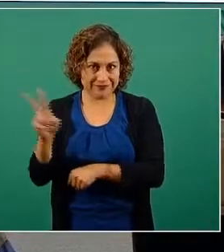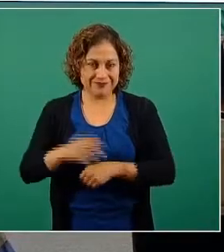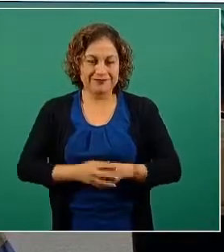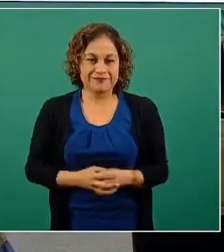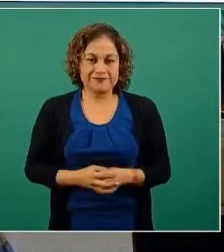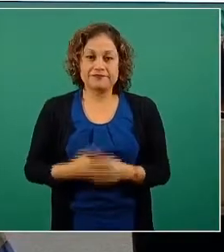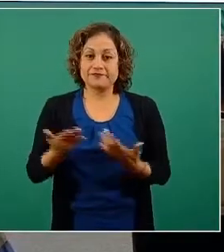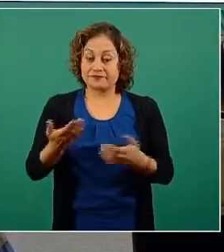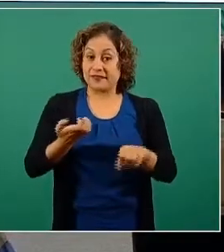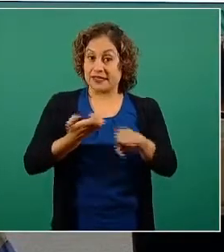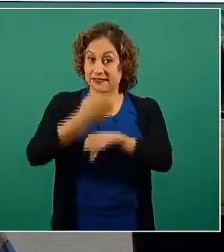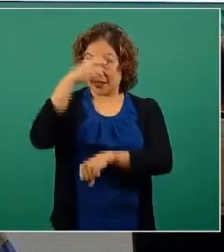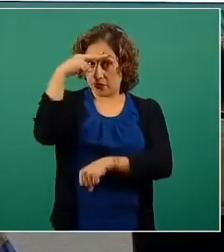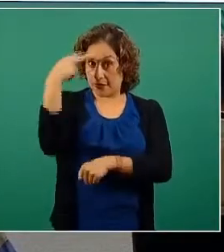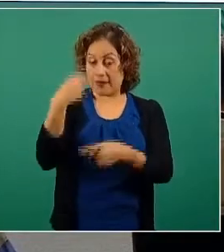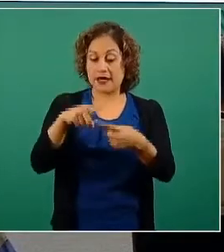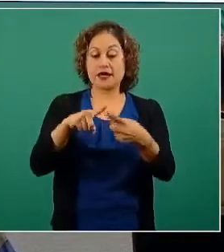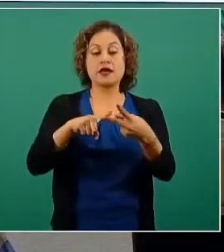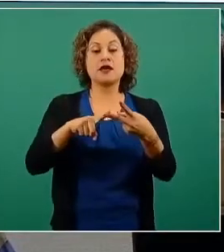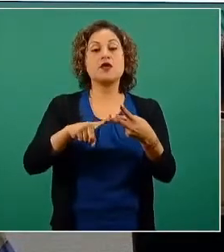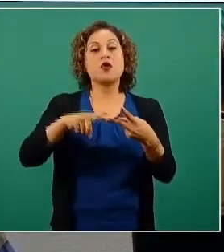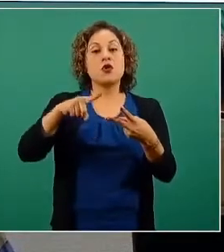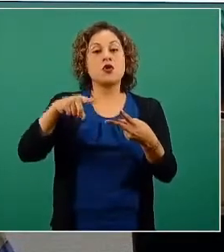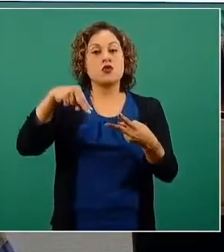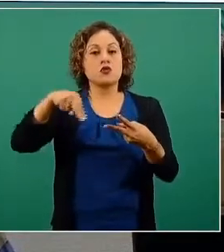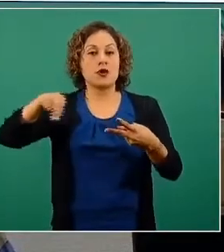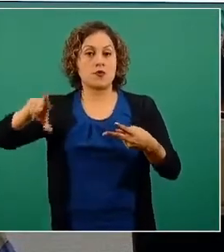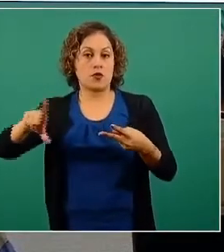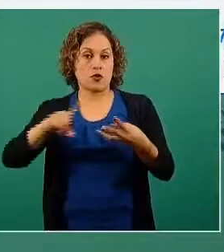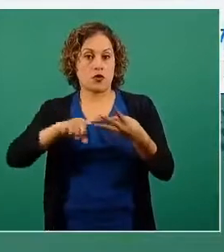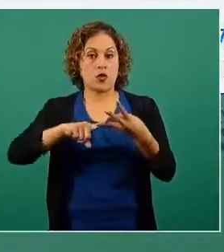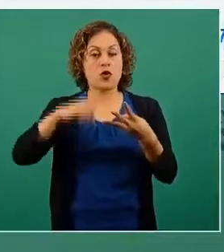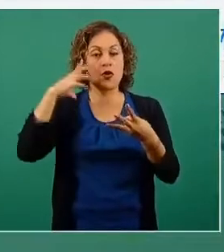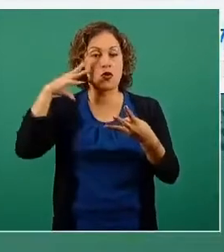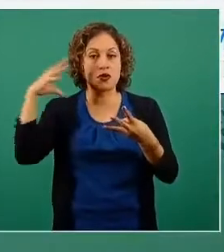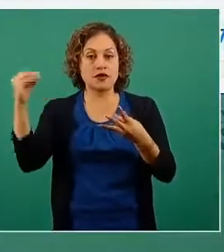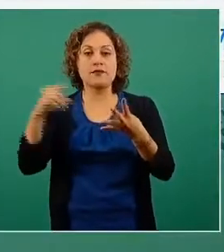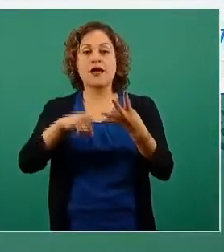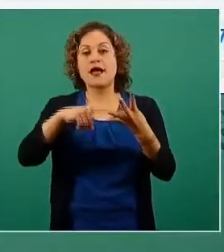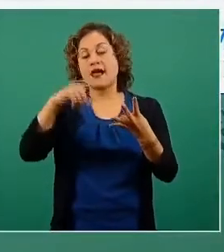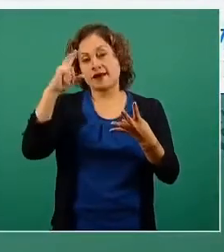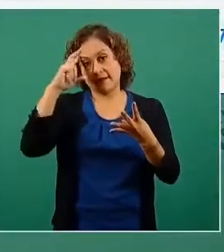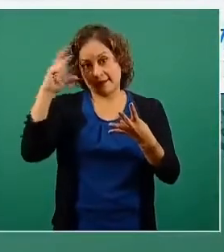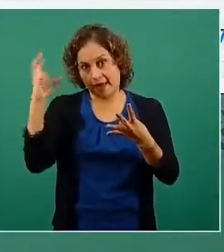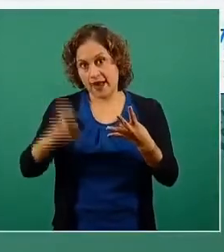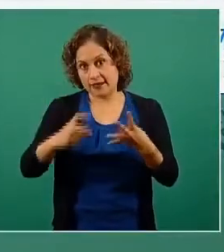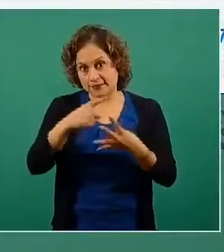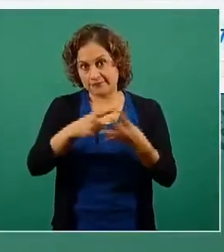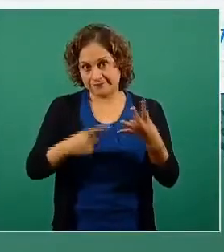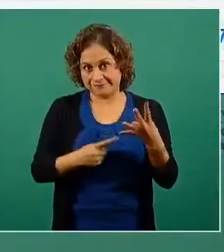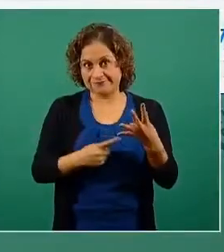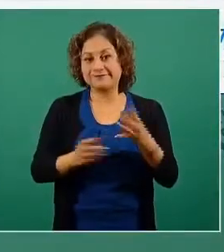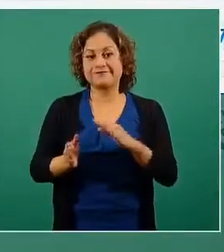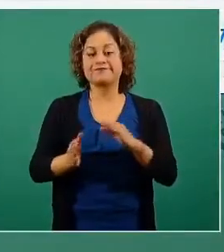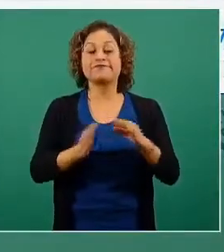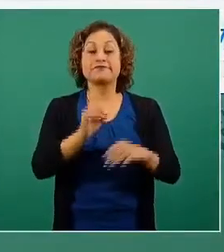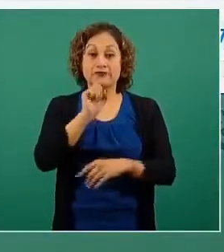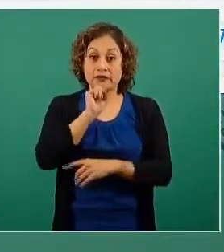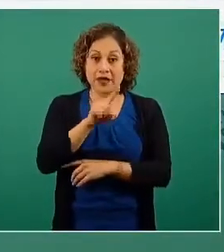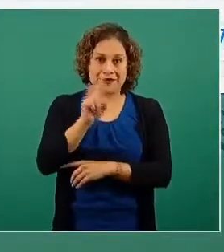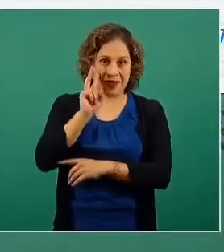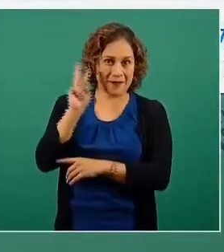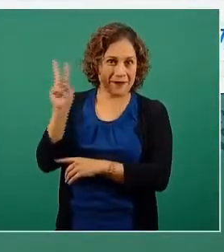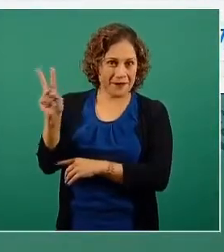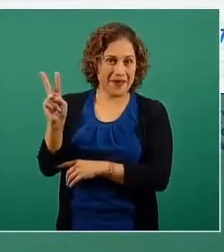obviamente el Estado de México, Nuevo León, Colima e Hidalgo. Aquí, por ejemplo, observamos también que tiene